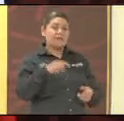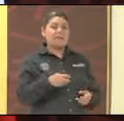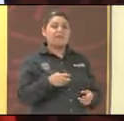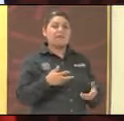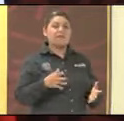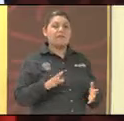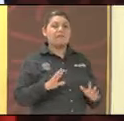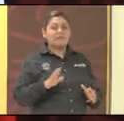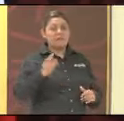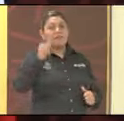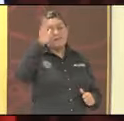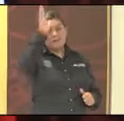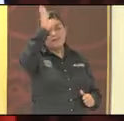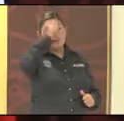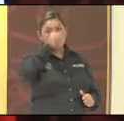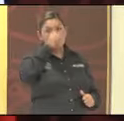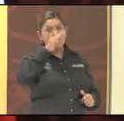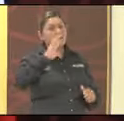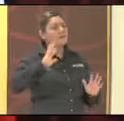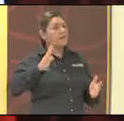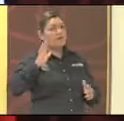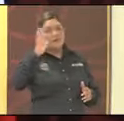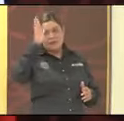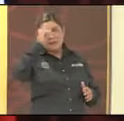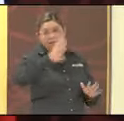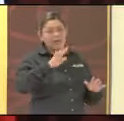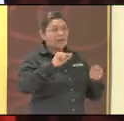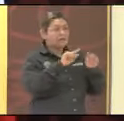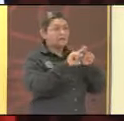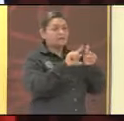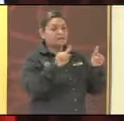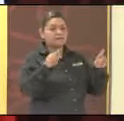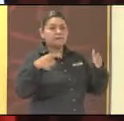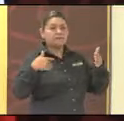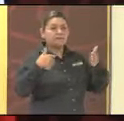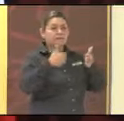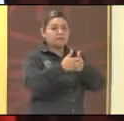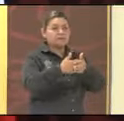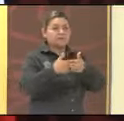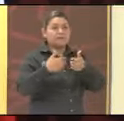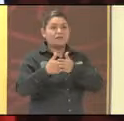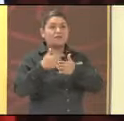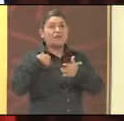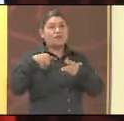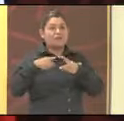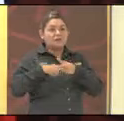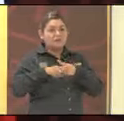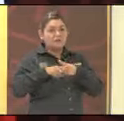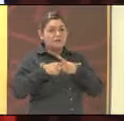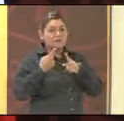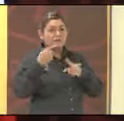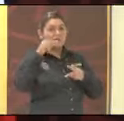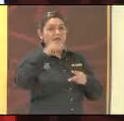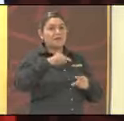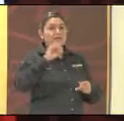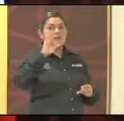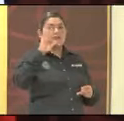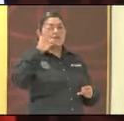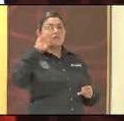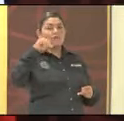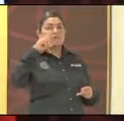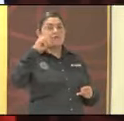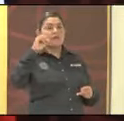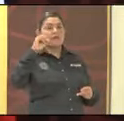y ya están de acuerdo, ya están fijados los límites. Nosotros empezamos donde está Fundadores, exactamente, que va una